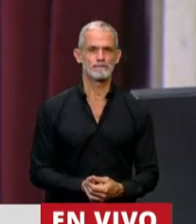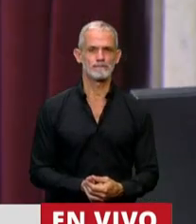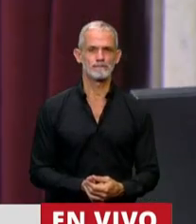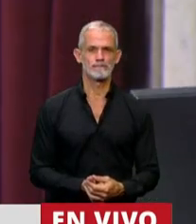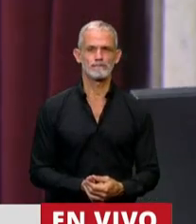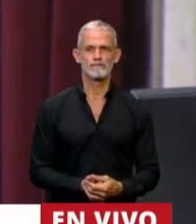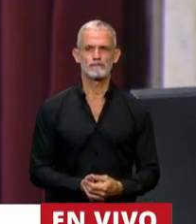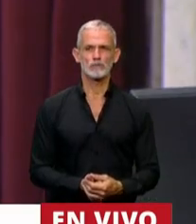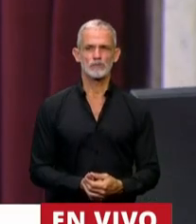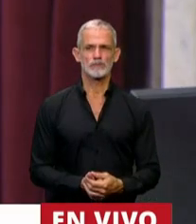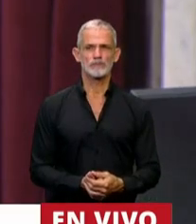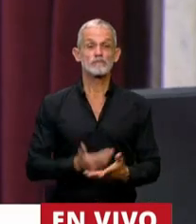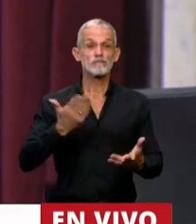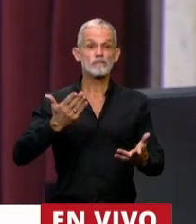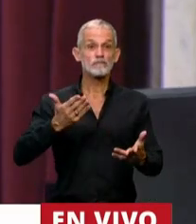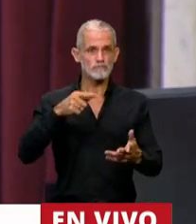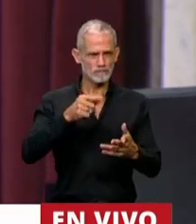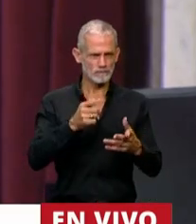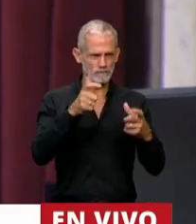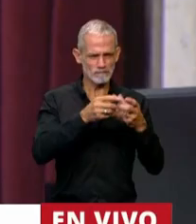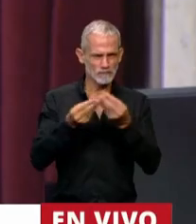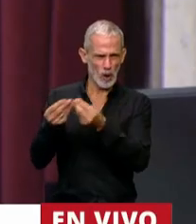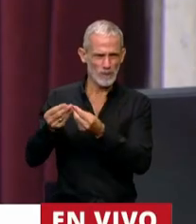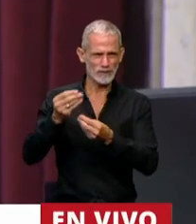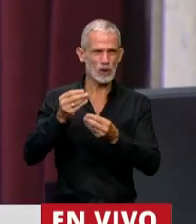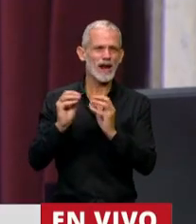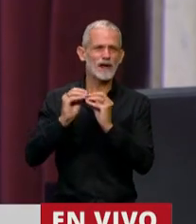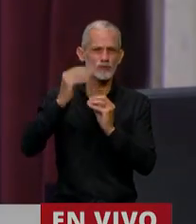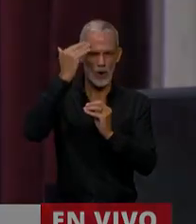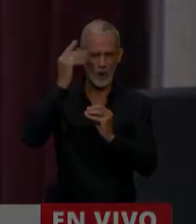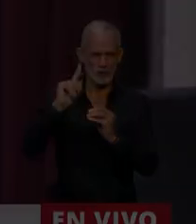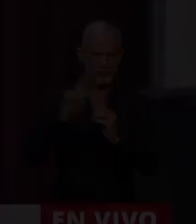Pasar a la Comisión de Asuntos Constitucionales.